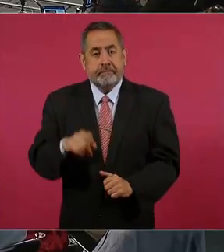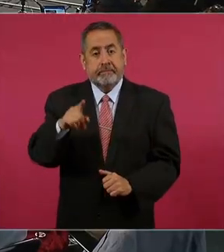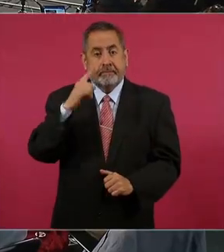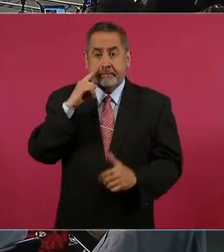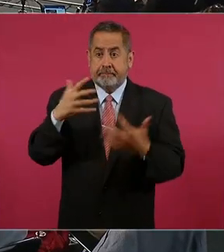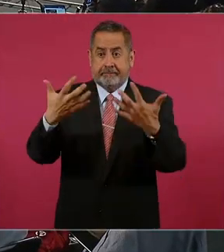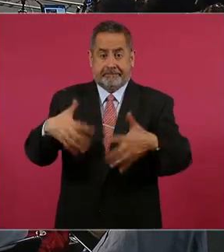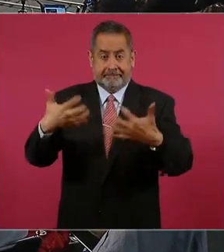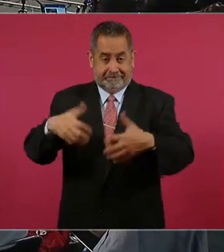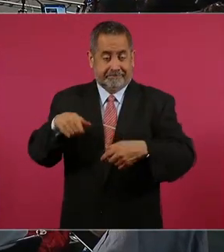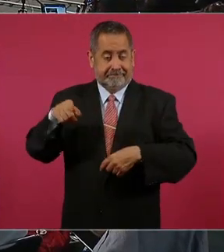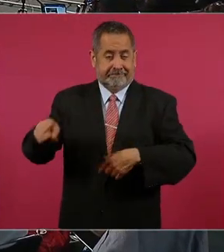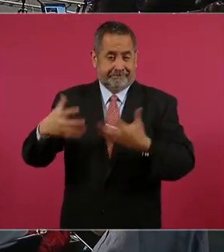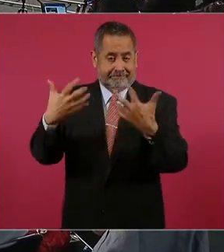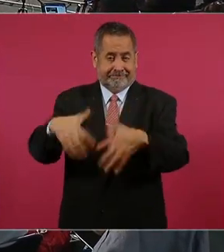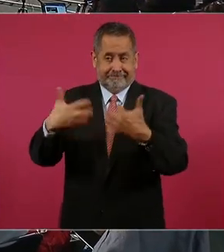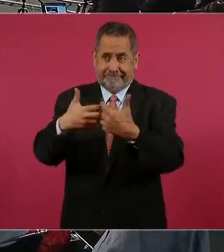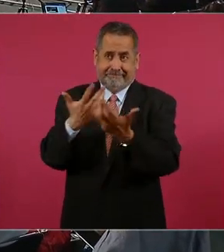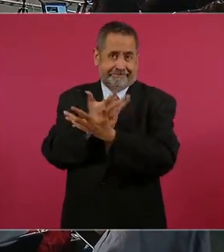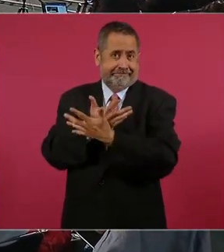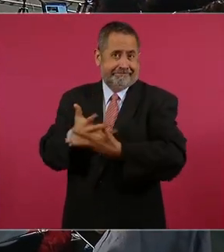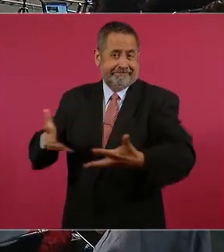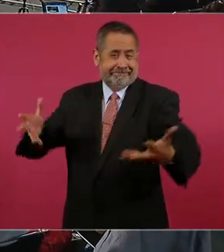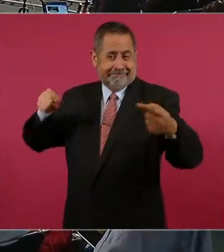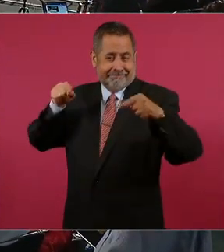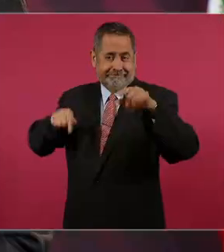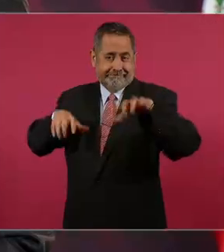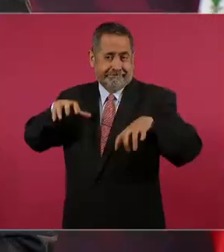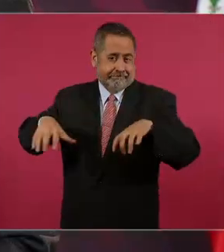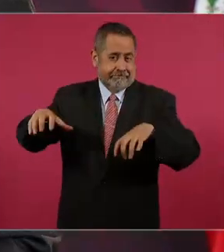empresa como esta digo una planta como esta